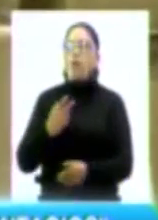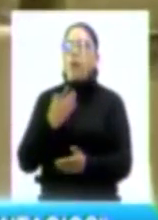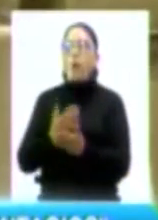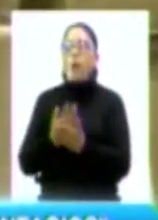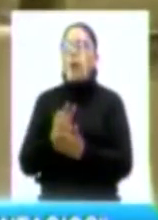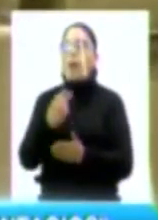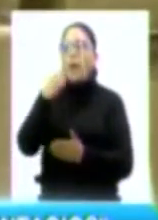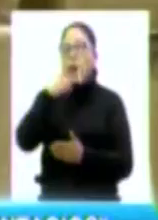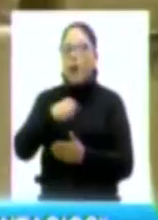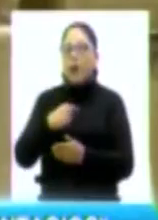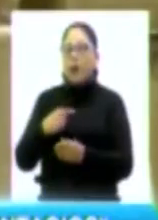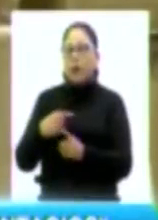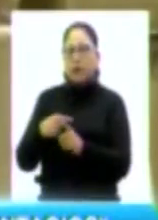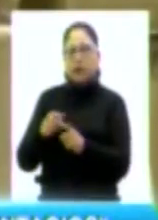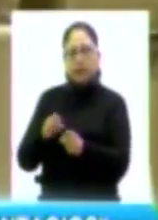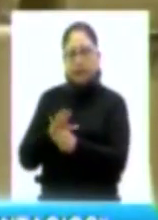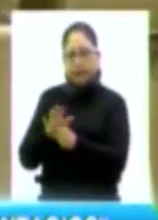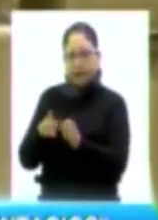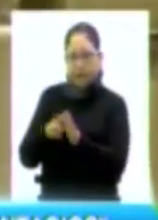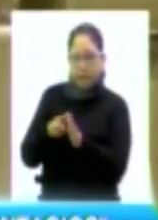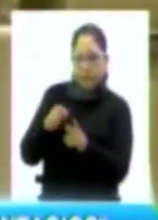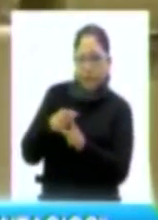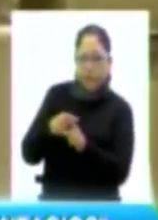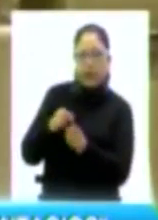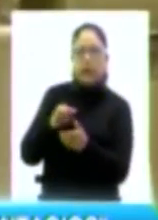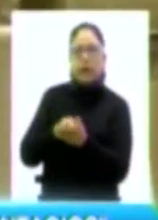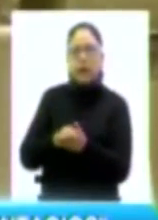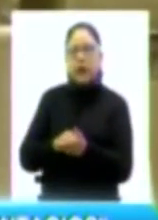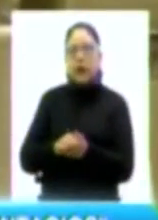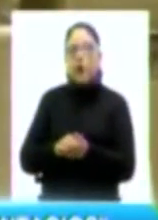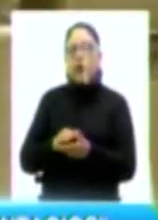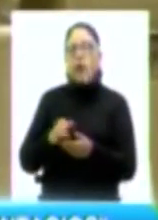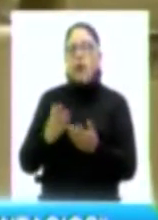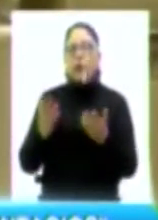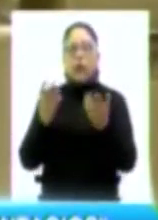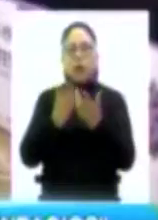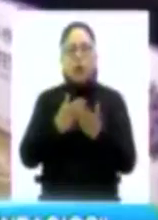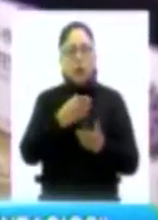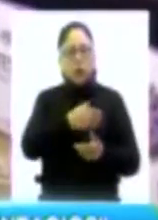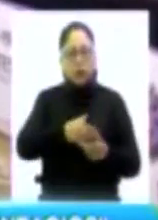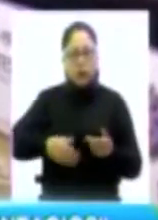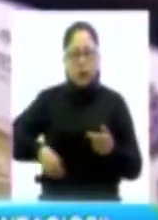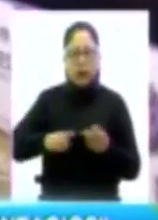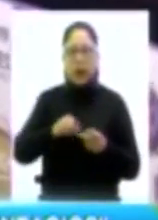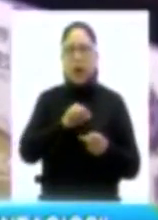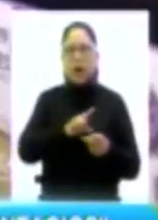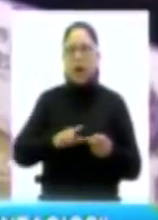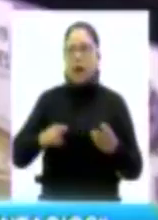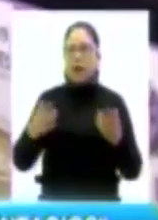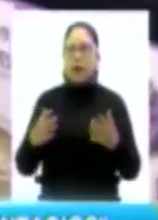se va a proceder, de acuerdo a lo que conversamos con las gobernaciones, con los municipios,